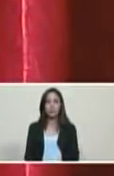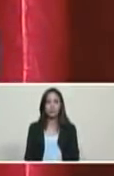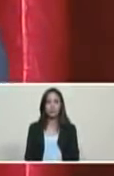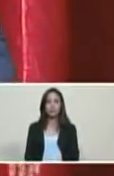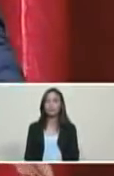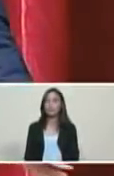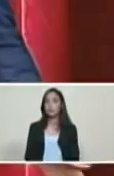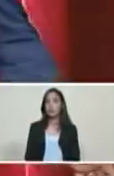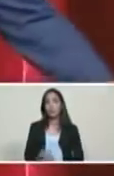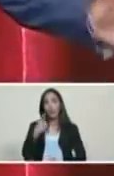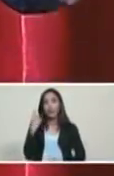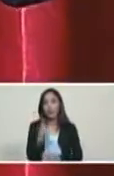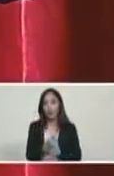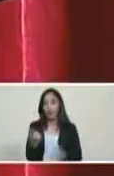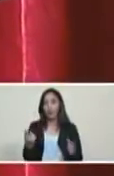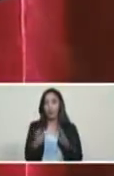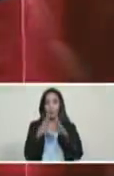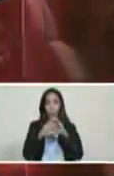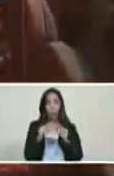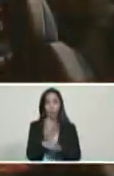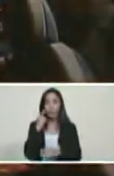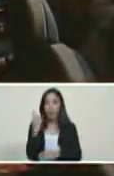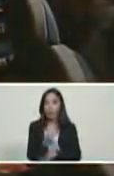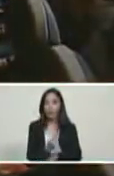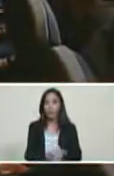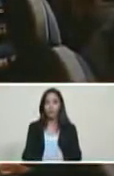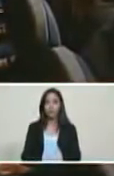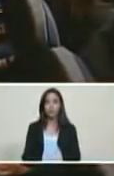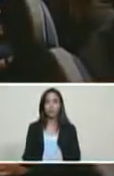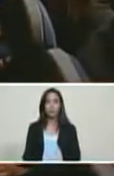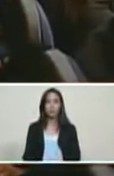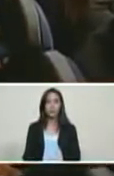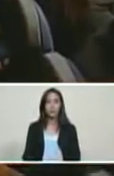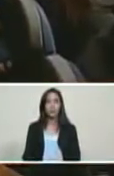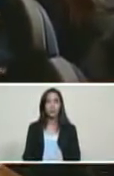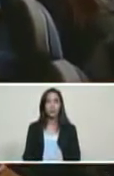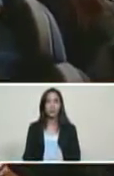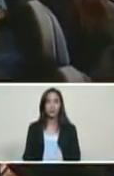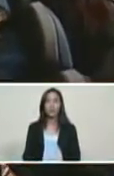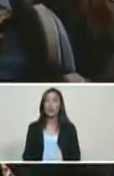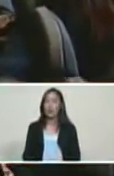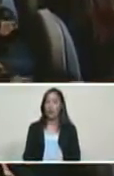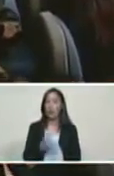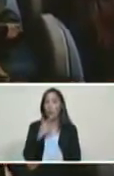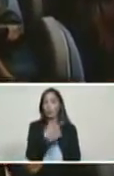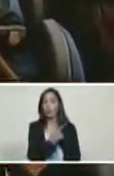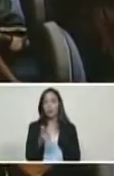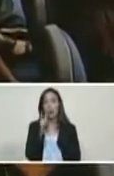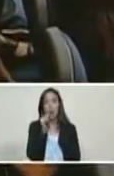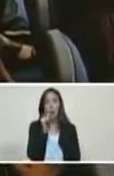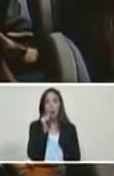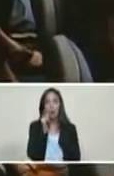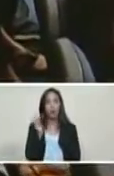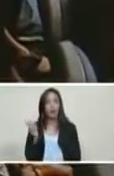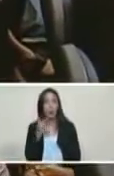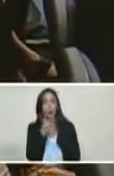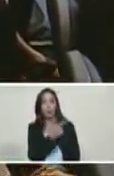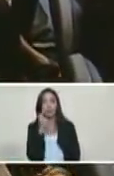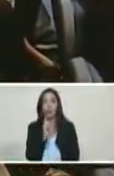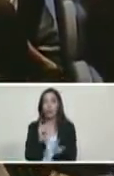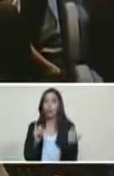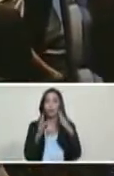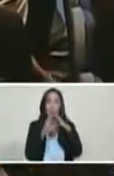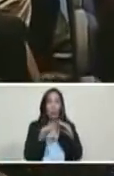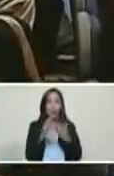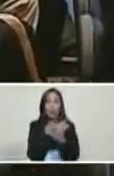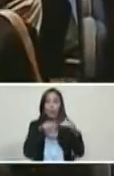tienen que cruzar, como diría algún filósofo, transversalmente todas las